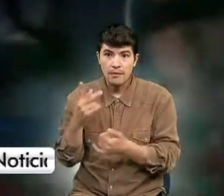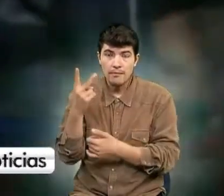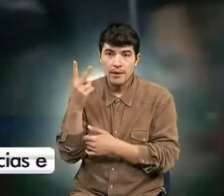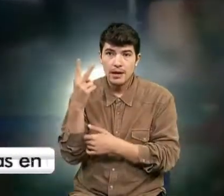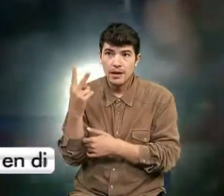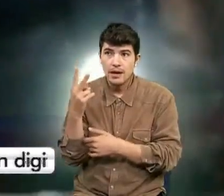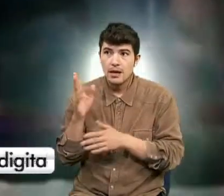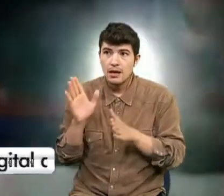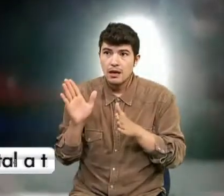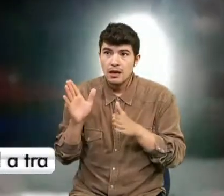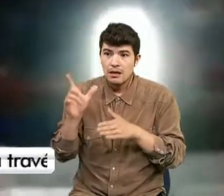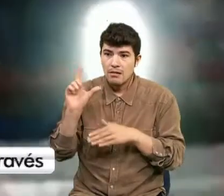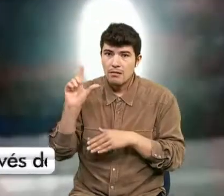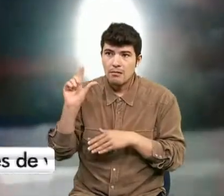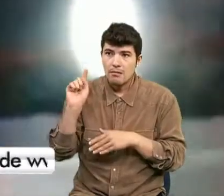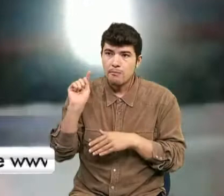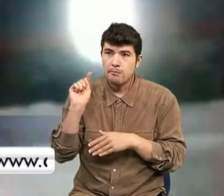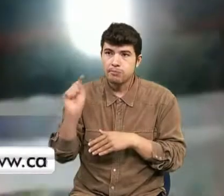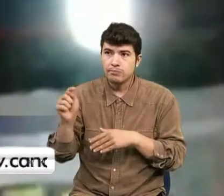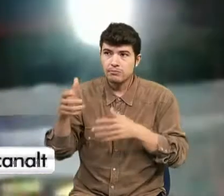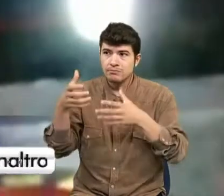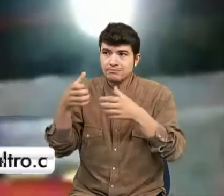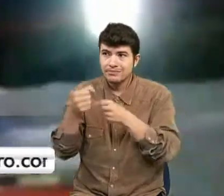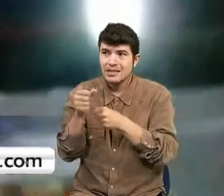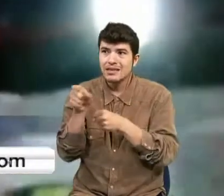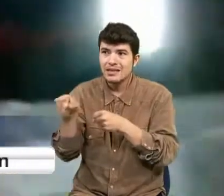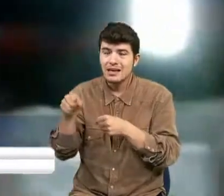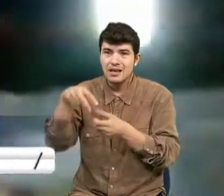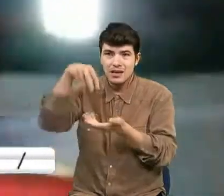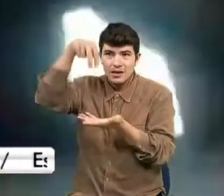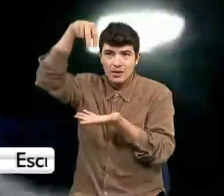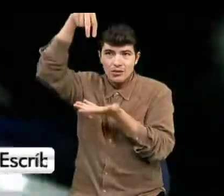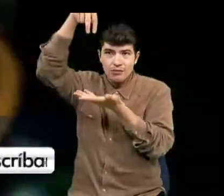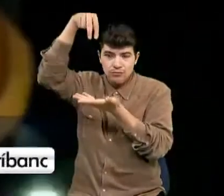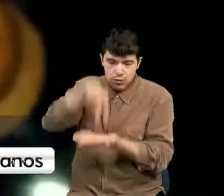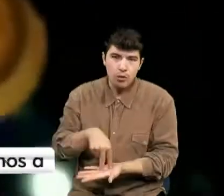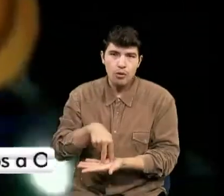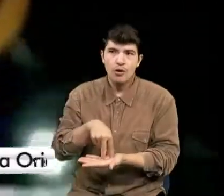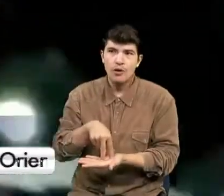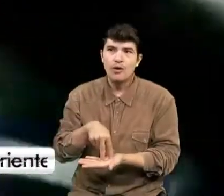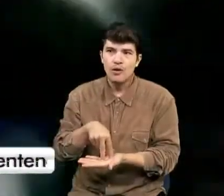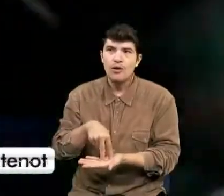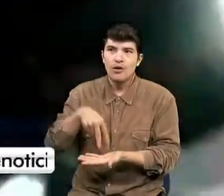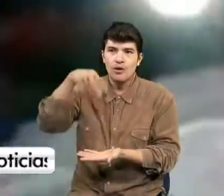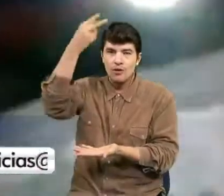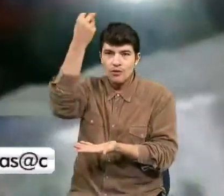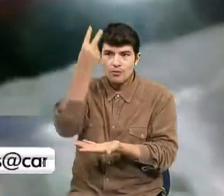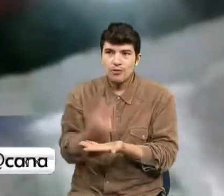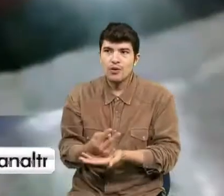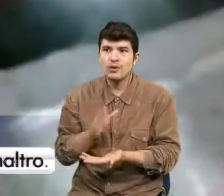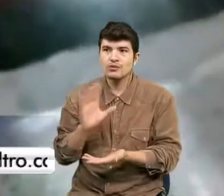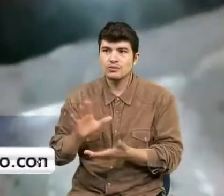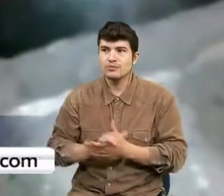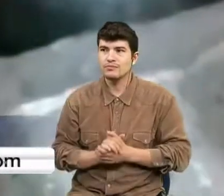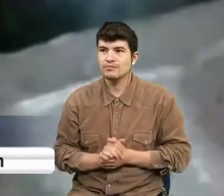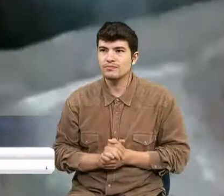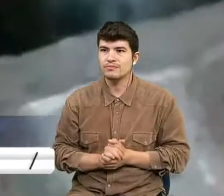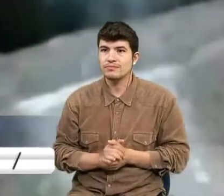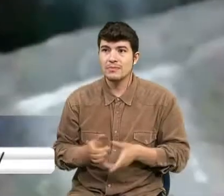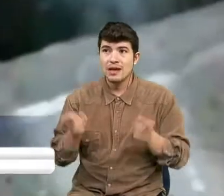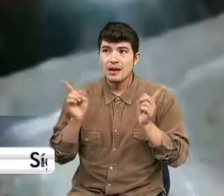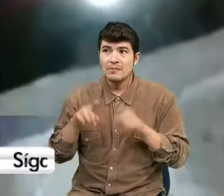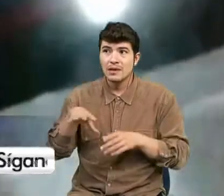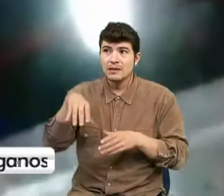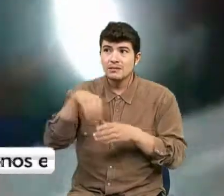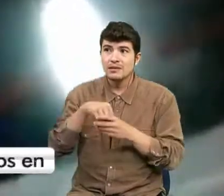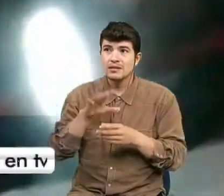funcionarios apretó accidentalmente el freno, haciendo que el ascensor se desplomara, cayendo encima del obrero, atrapado también